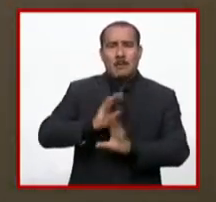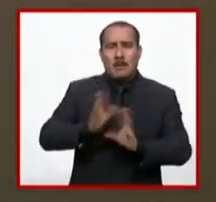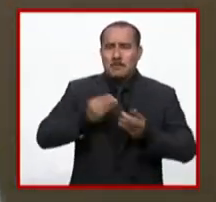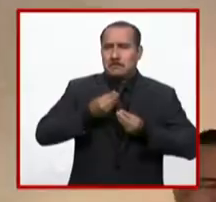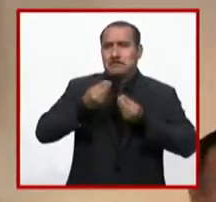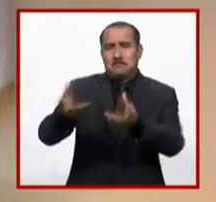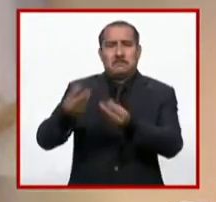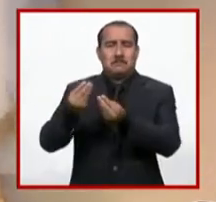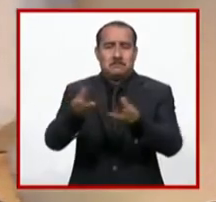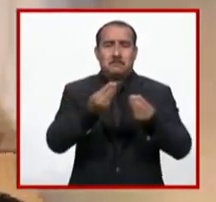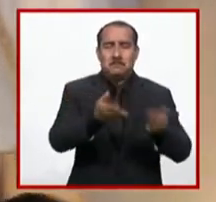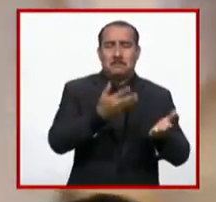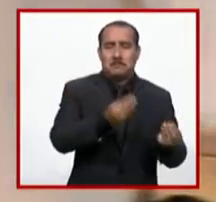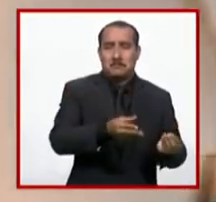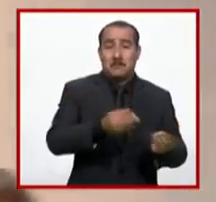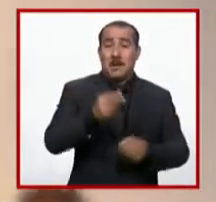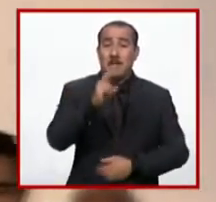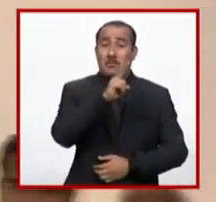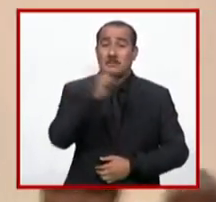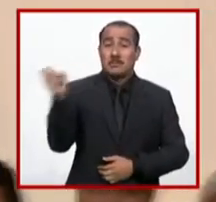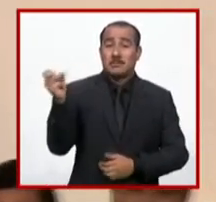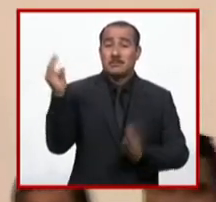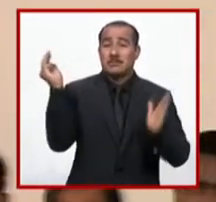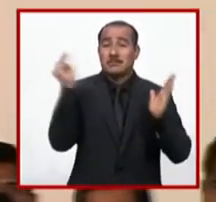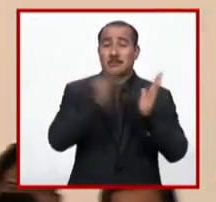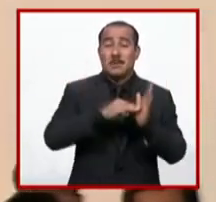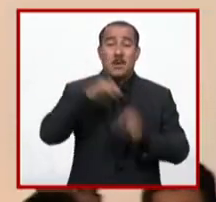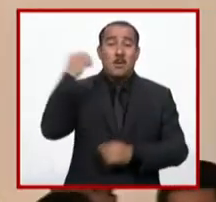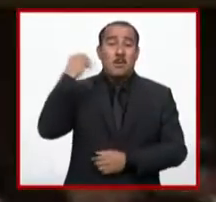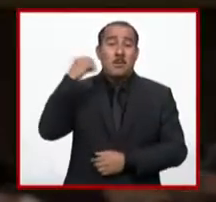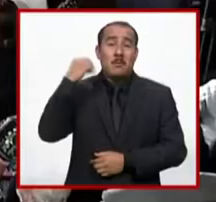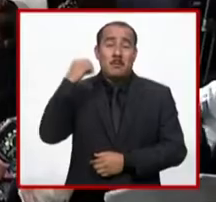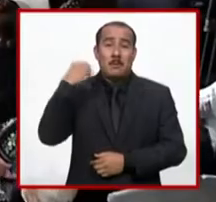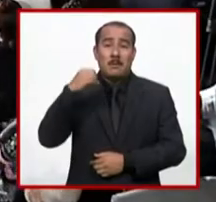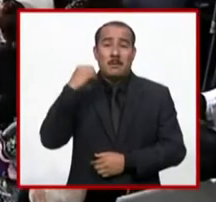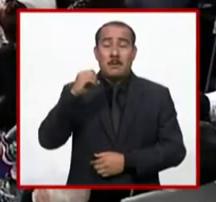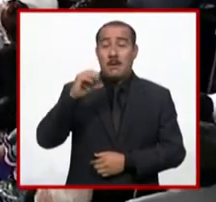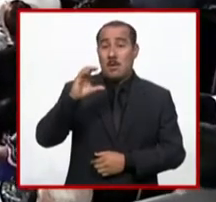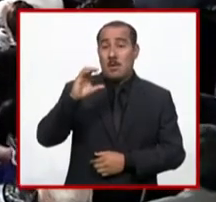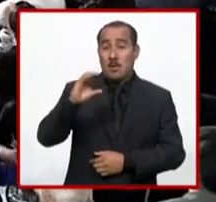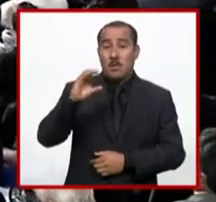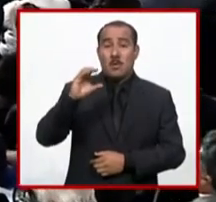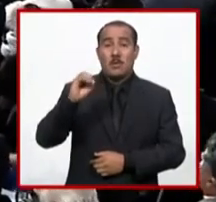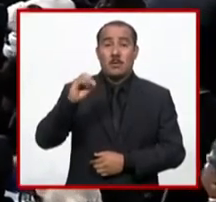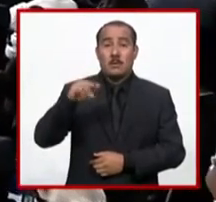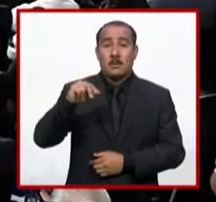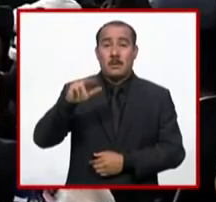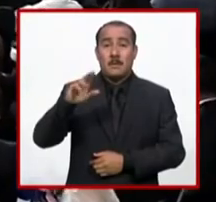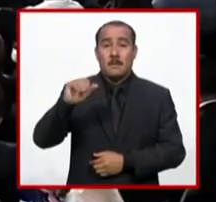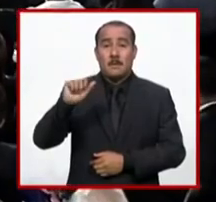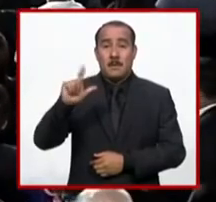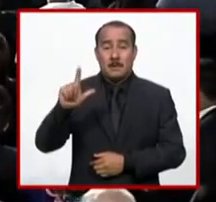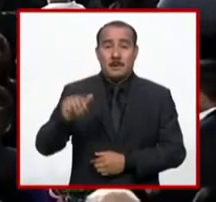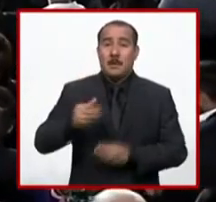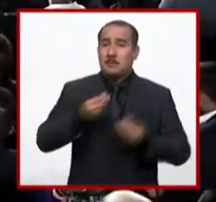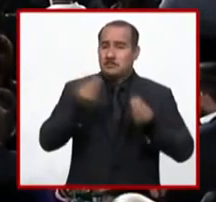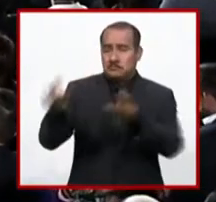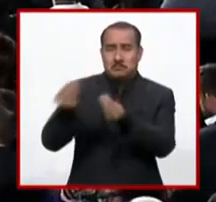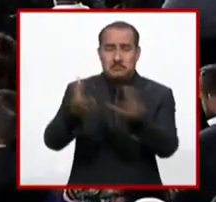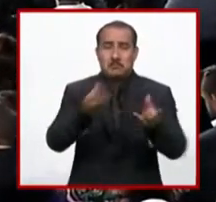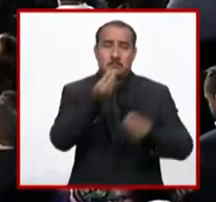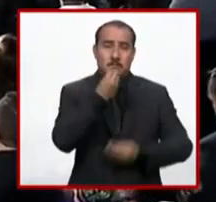podido llevarle a más de 200 mil oaxaqueños de acuerdo a Coneval en el segmento